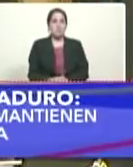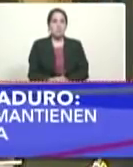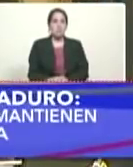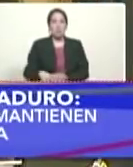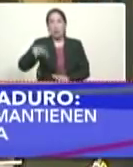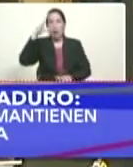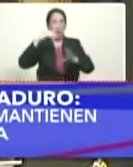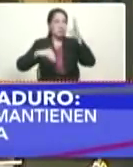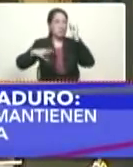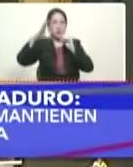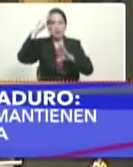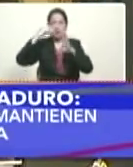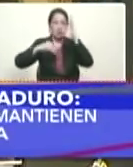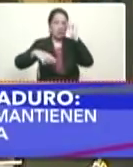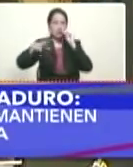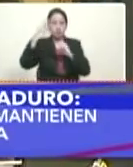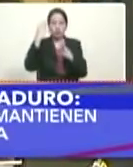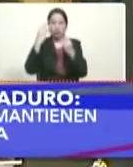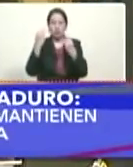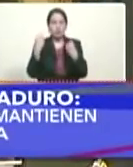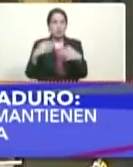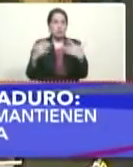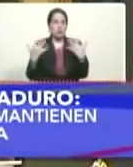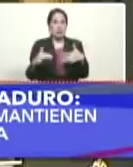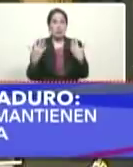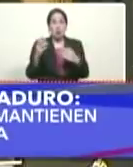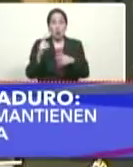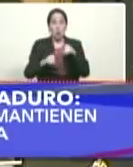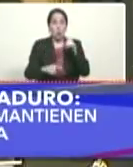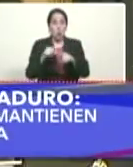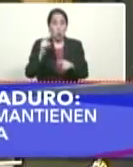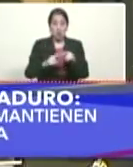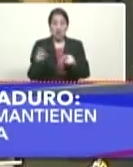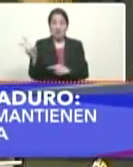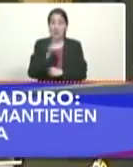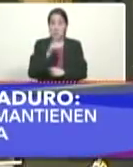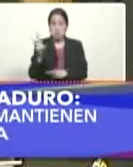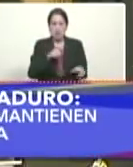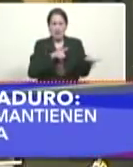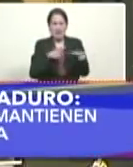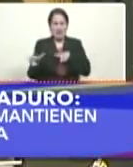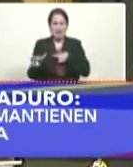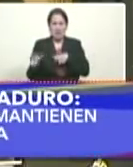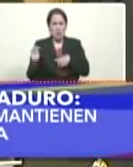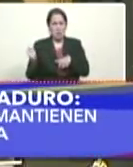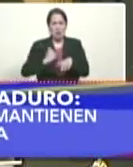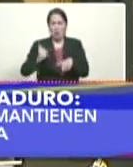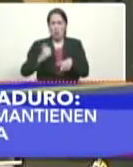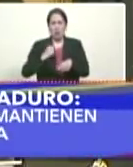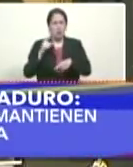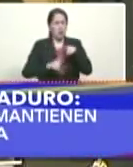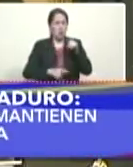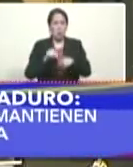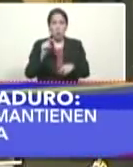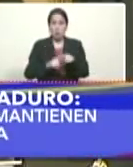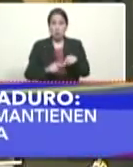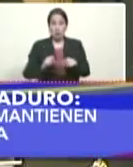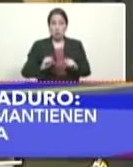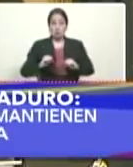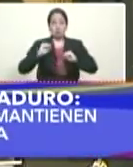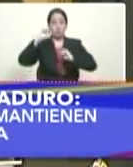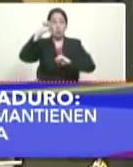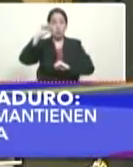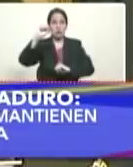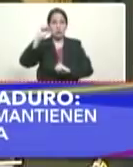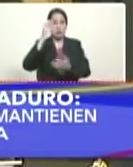esta batalla venezuela está preparada para cualquier circunstancia para salir victoriosa